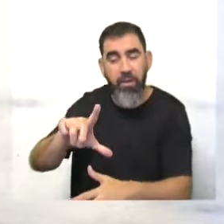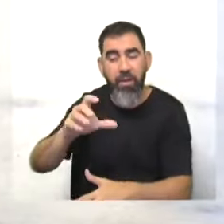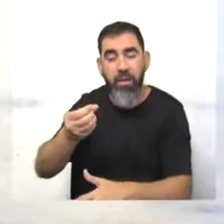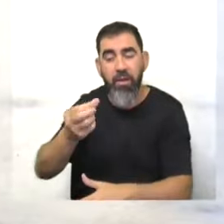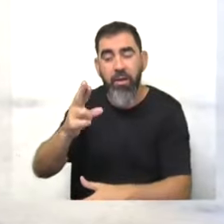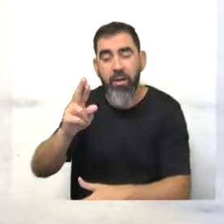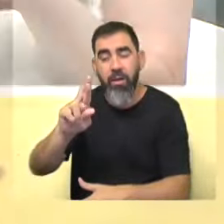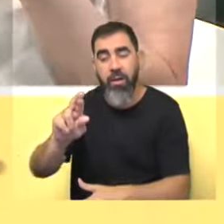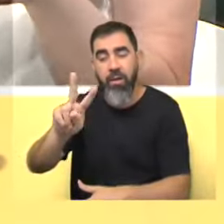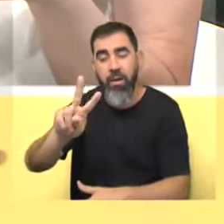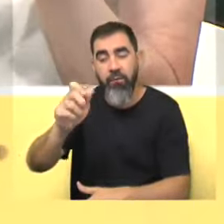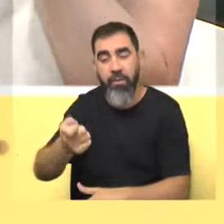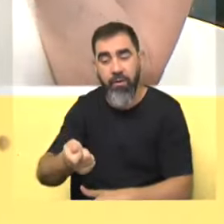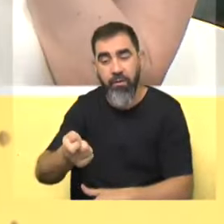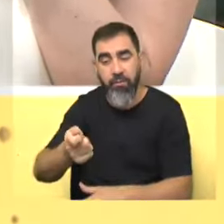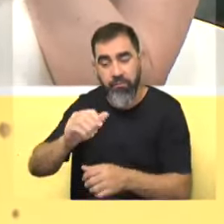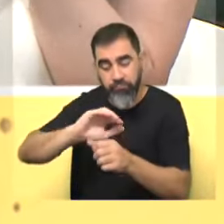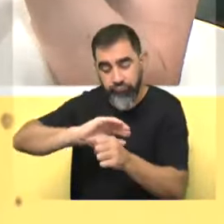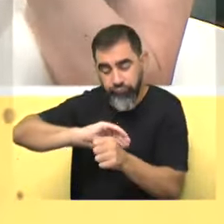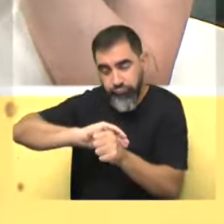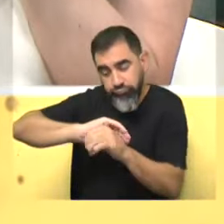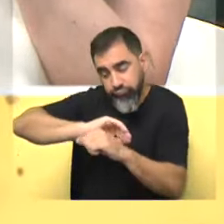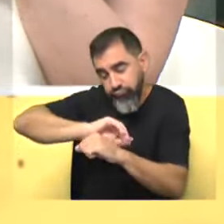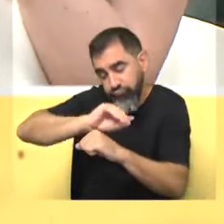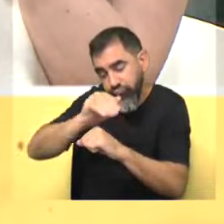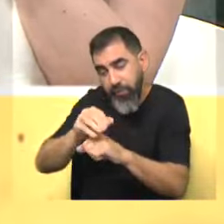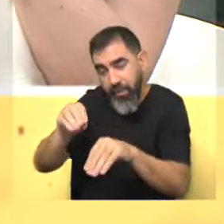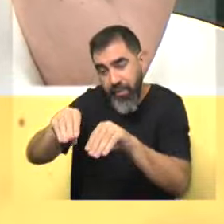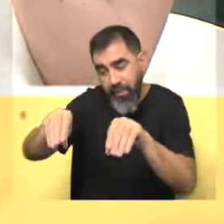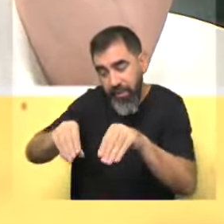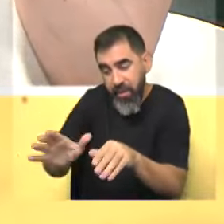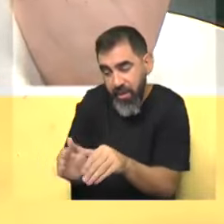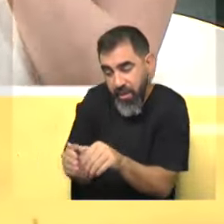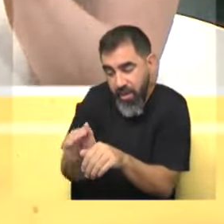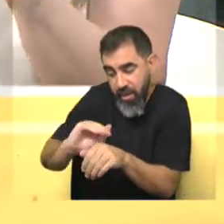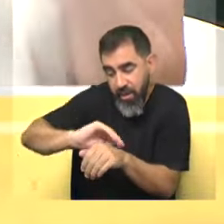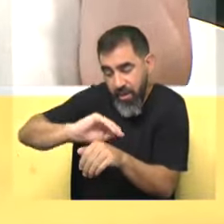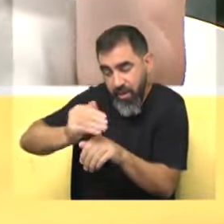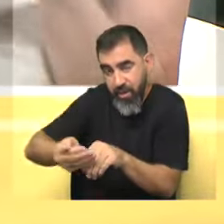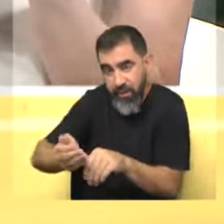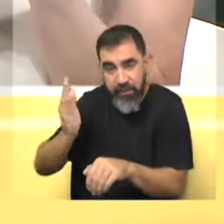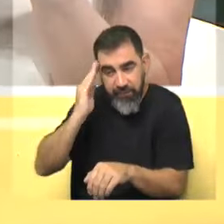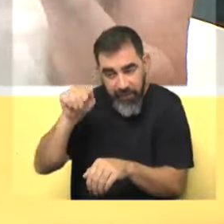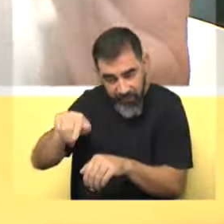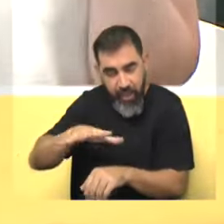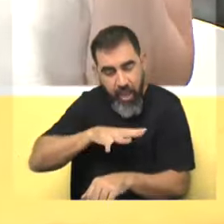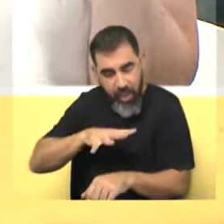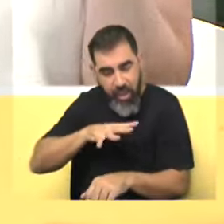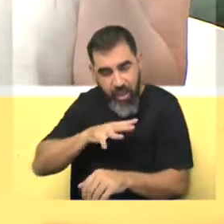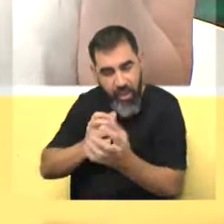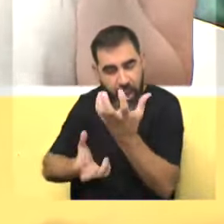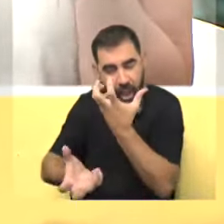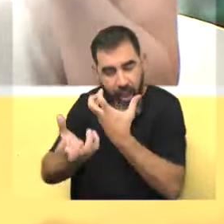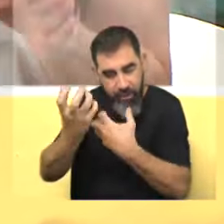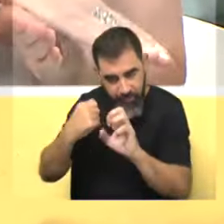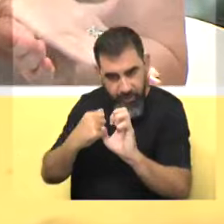isoca, que dejan una montañita cuando sacan la tierra. Entonces esa montañita a mí me permite saber que allí hay un